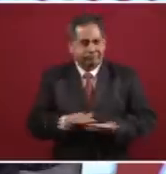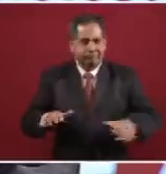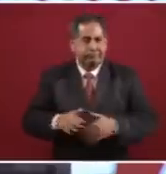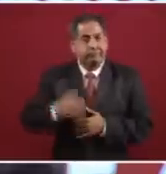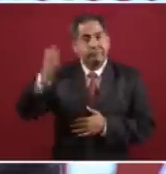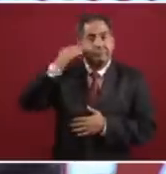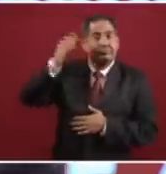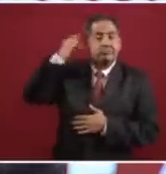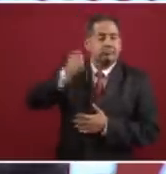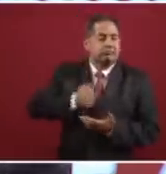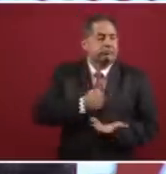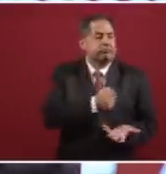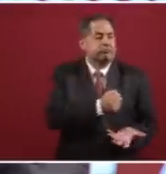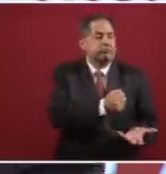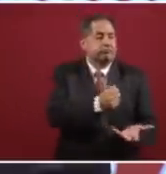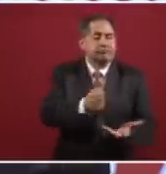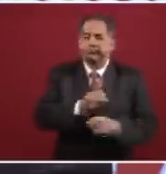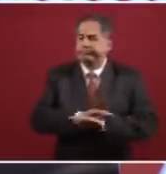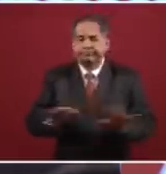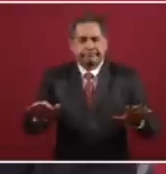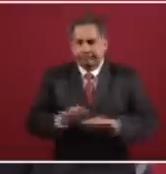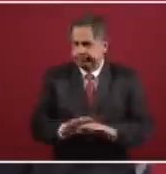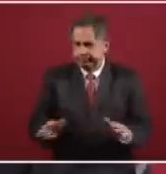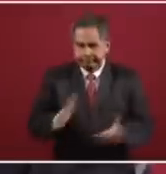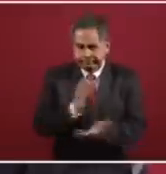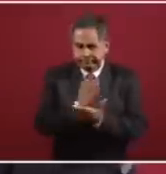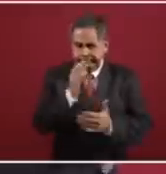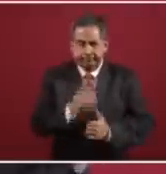antes, no van a haber